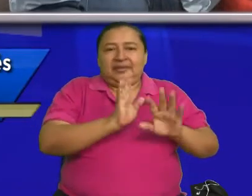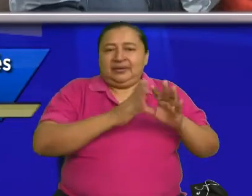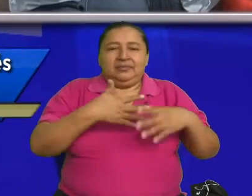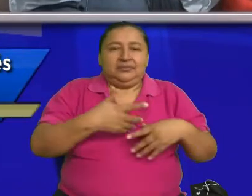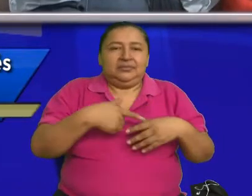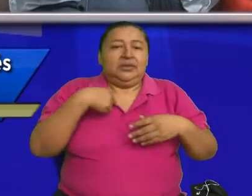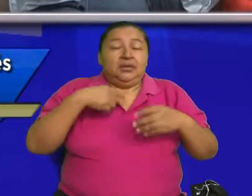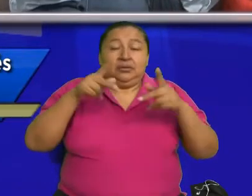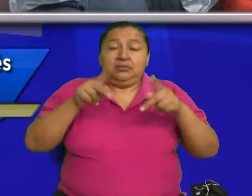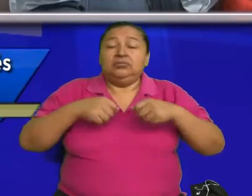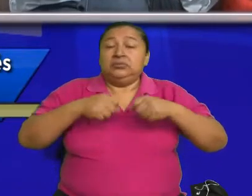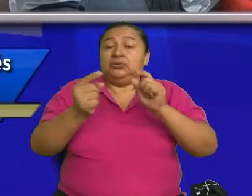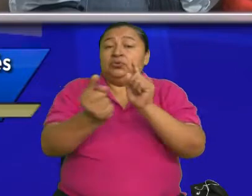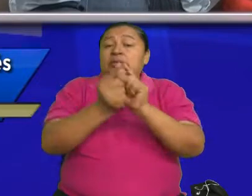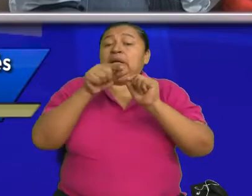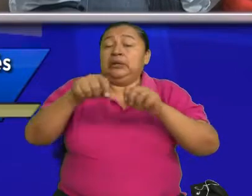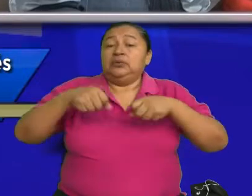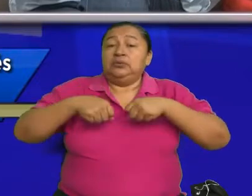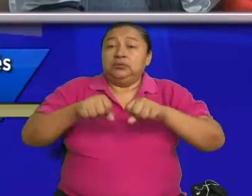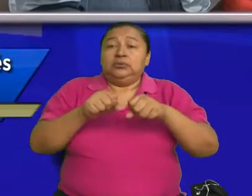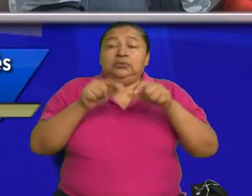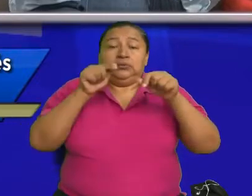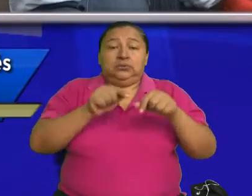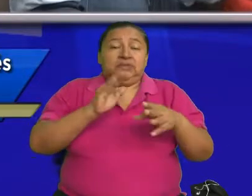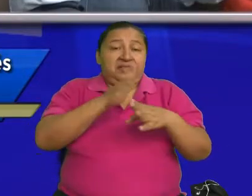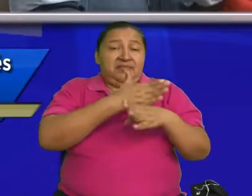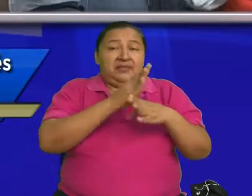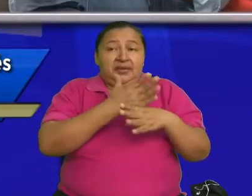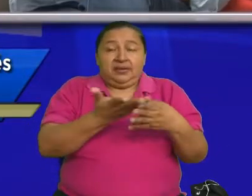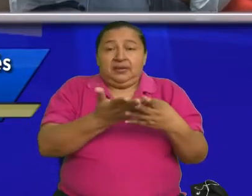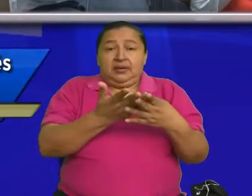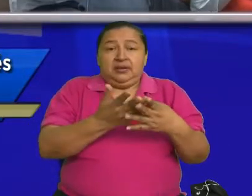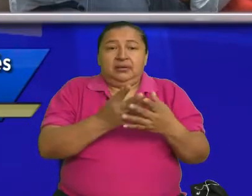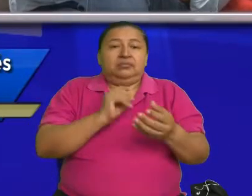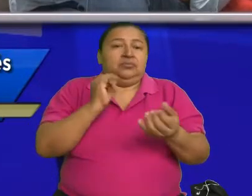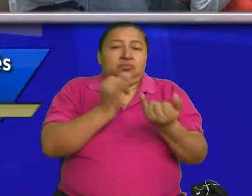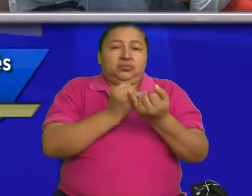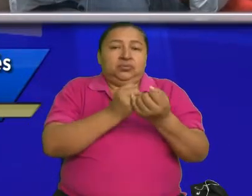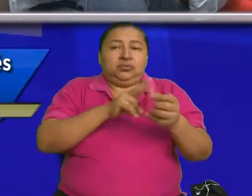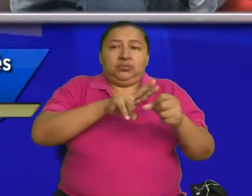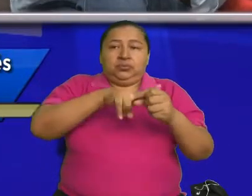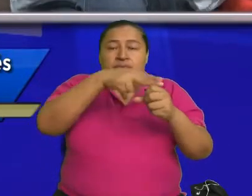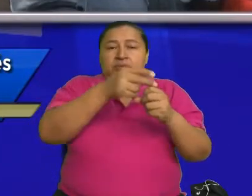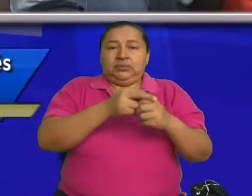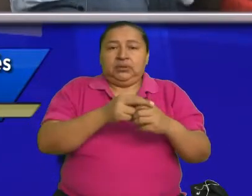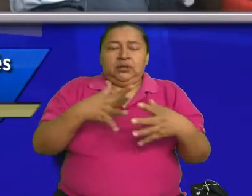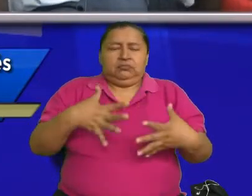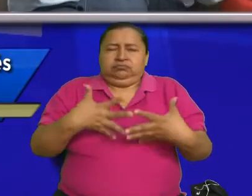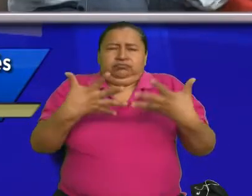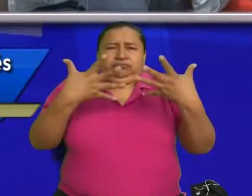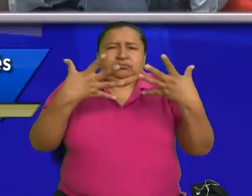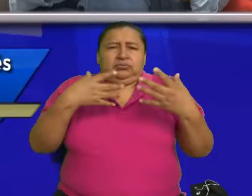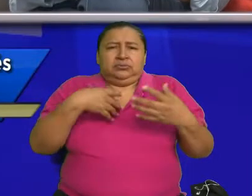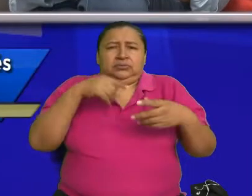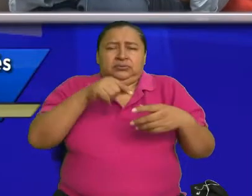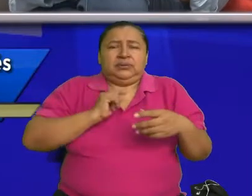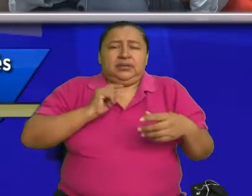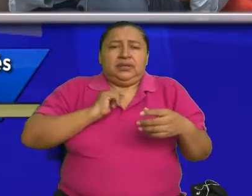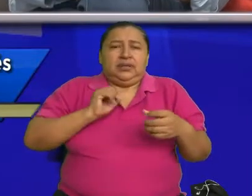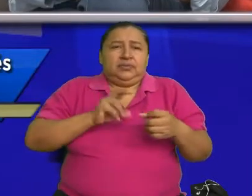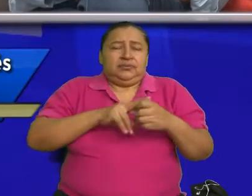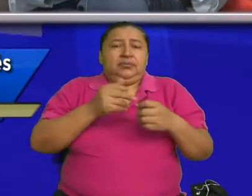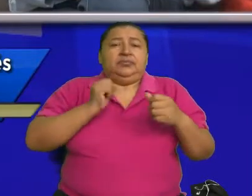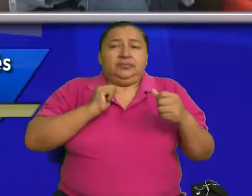en lo súper. Y no es nada alimenticio. Es como la gaseosa, esas que son electrizantes, más bien esas que te compras muy